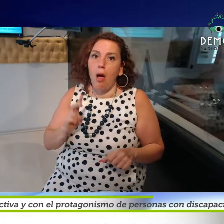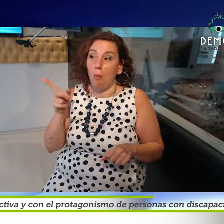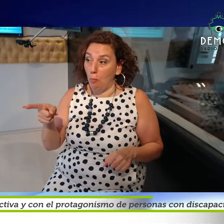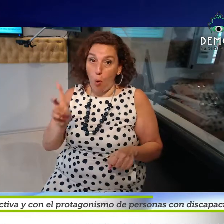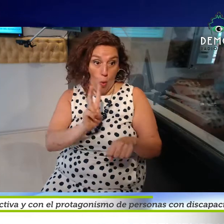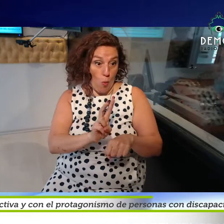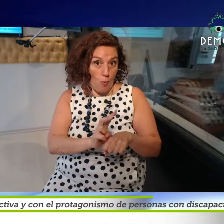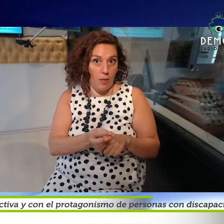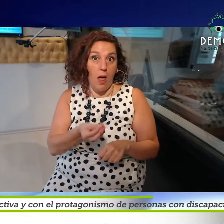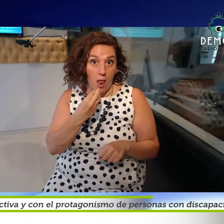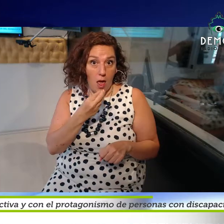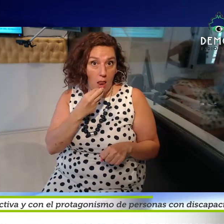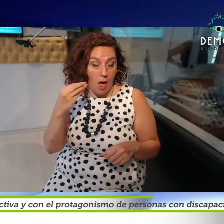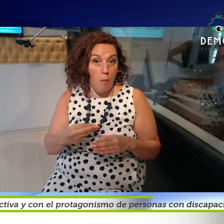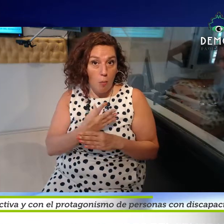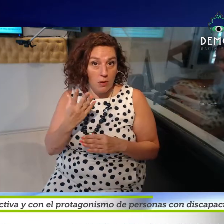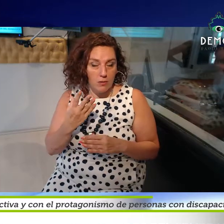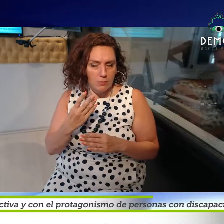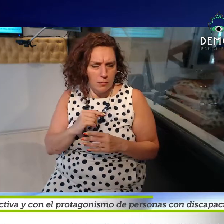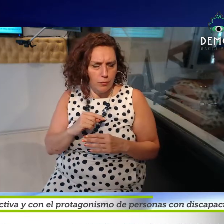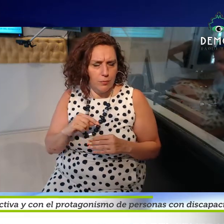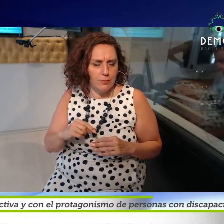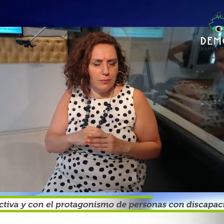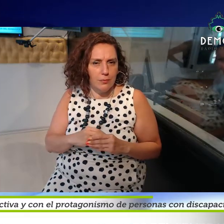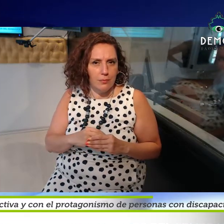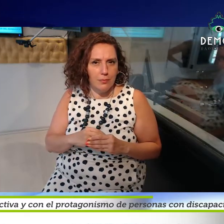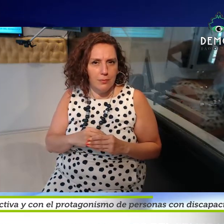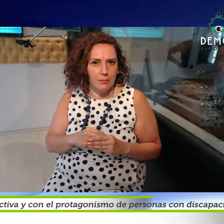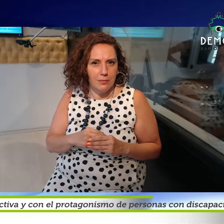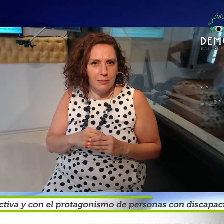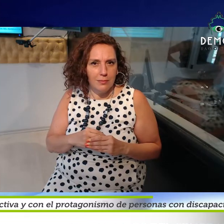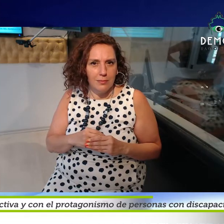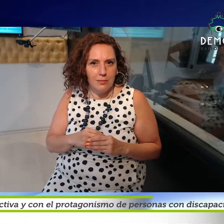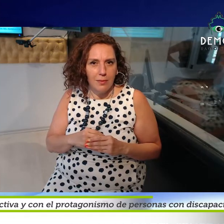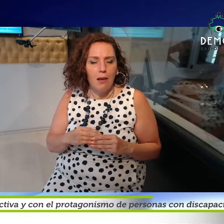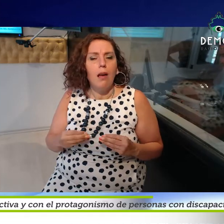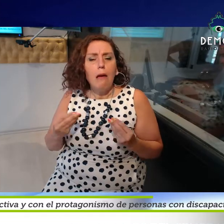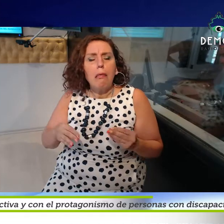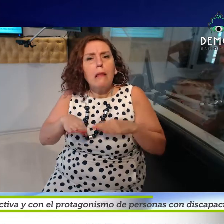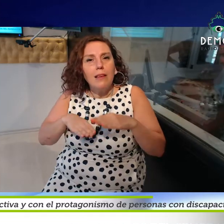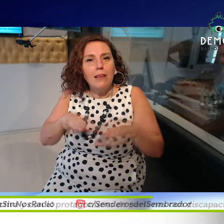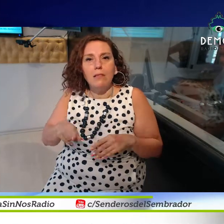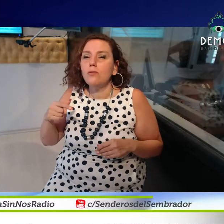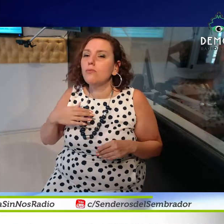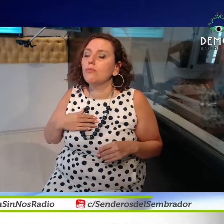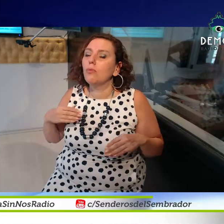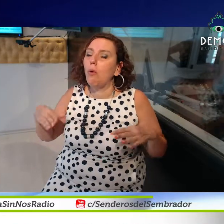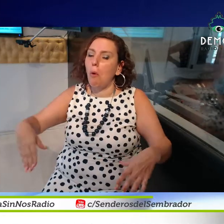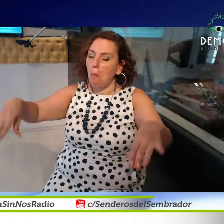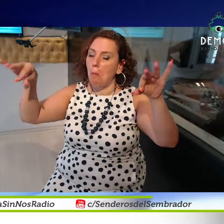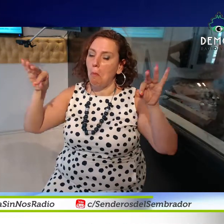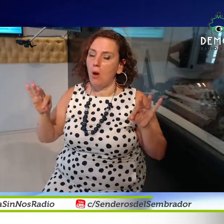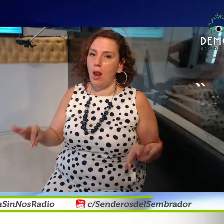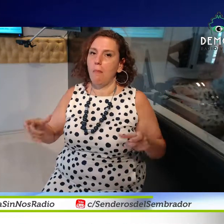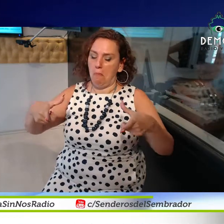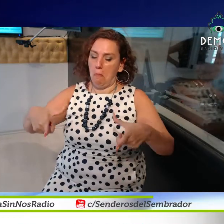almuerzo. Se me dijo Pato a mí. Ajá. ¿Querés contarnos? ¿Qué tenés que hacer entonces? Poner la mesa. ¿Poner la mesa? Ah,